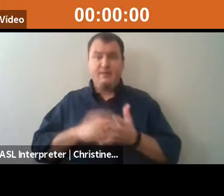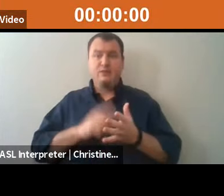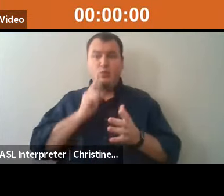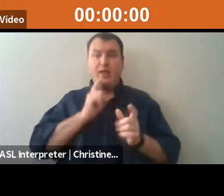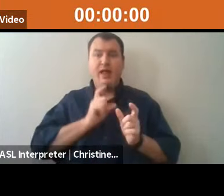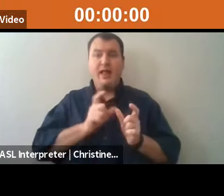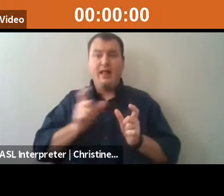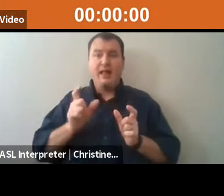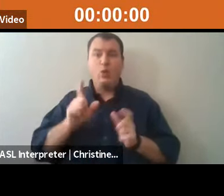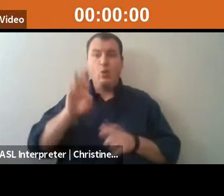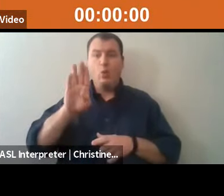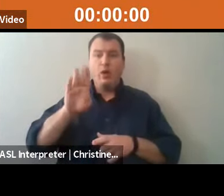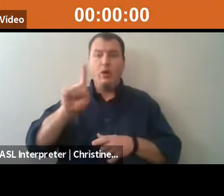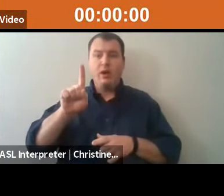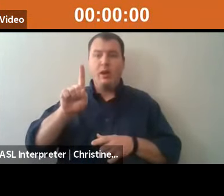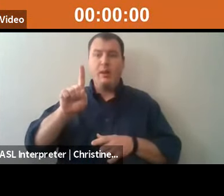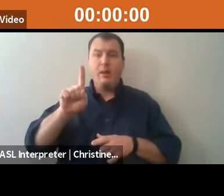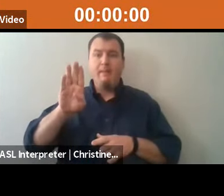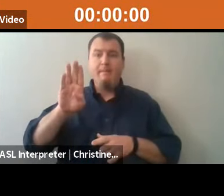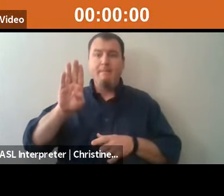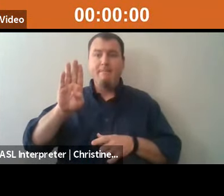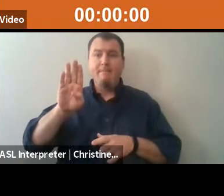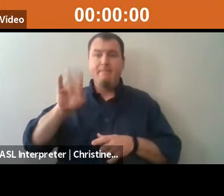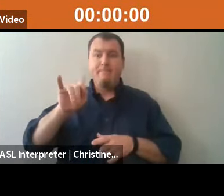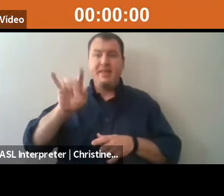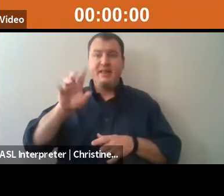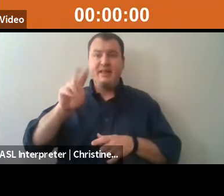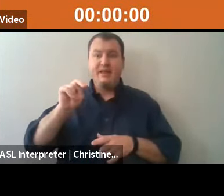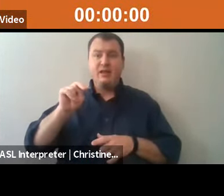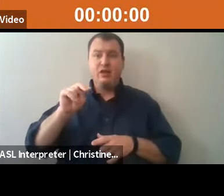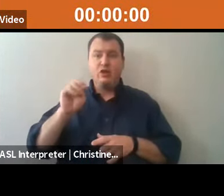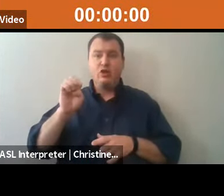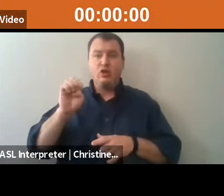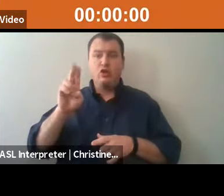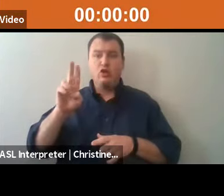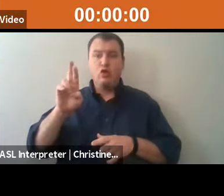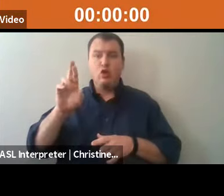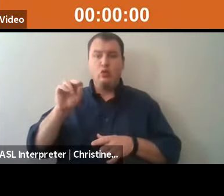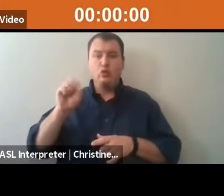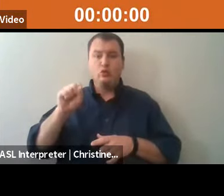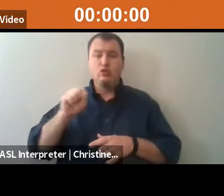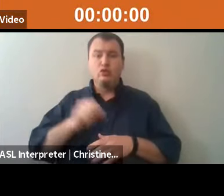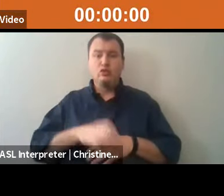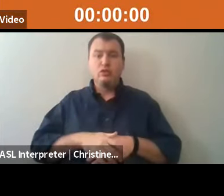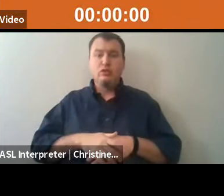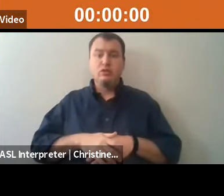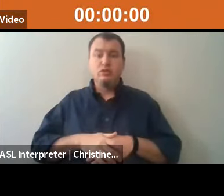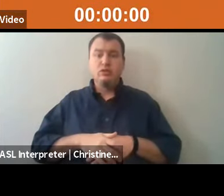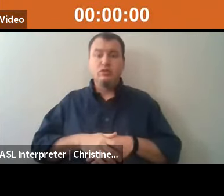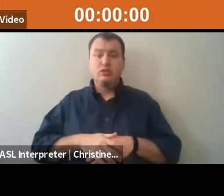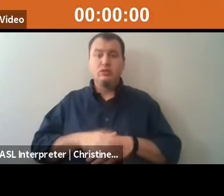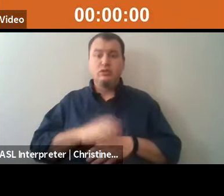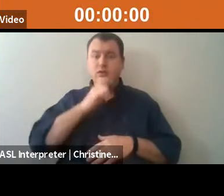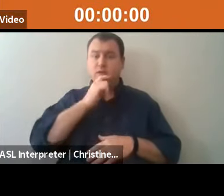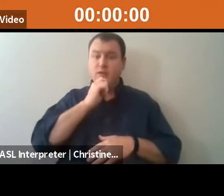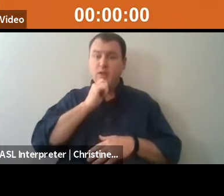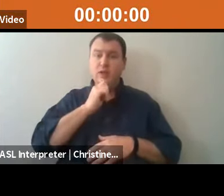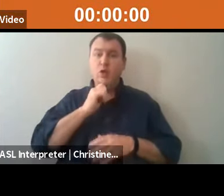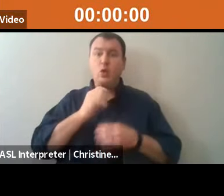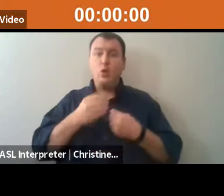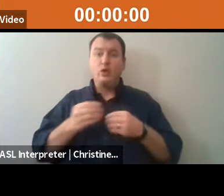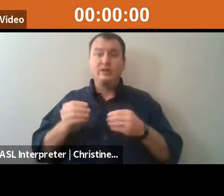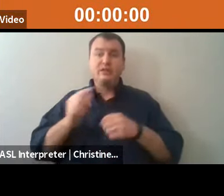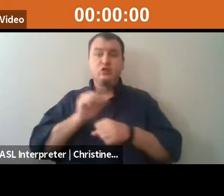que significa que los organismos que junto a las administraciones públicas luchan contra